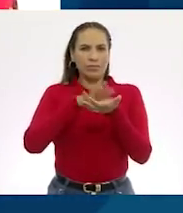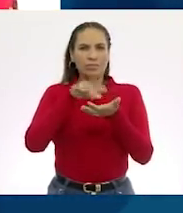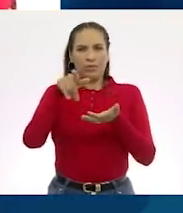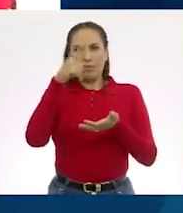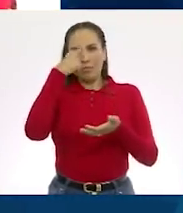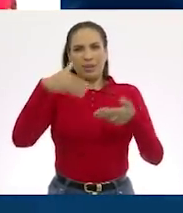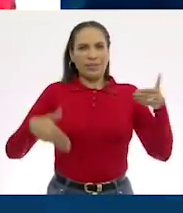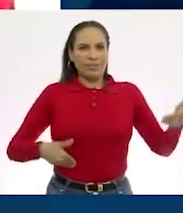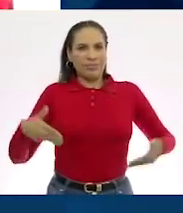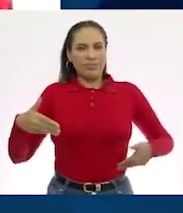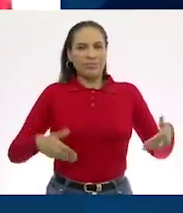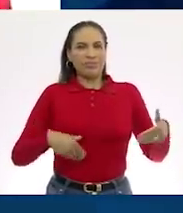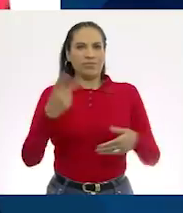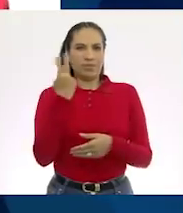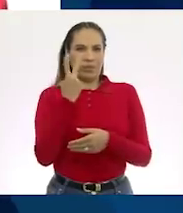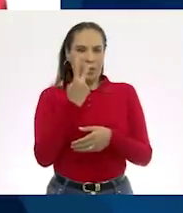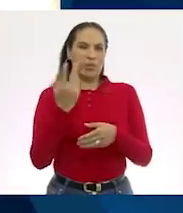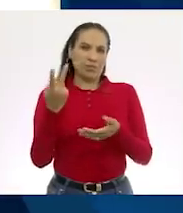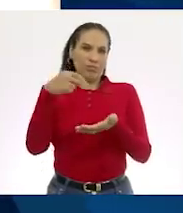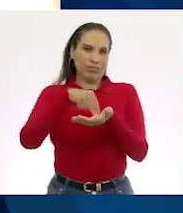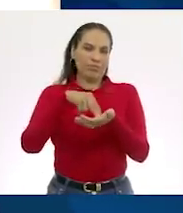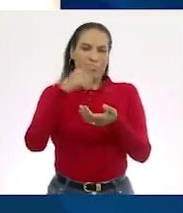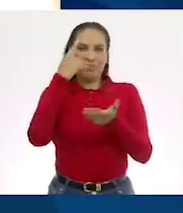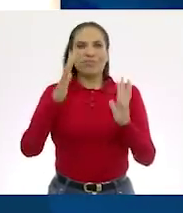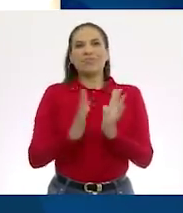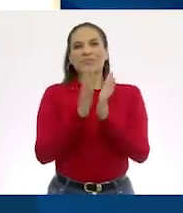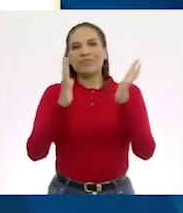de teatro? Nosotros dos vamos a participar.